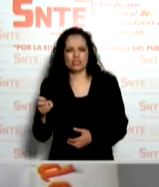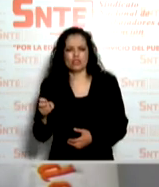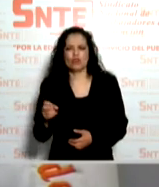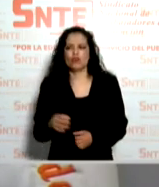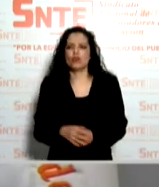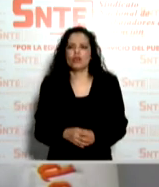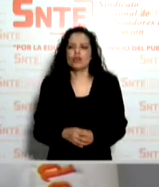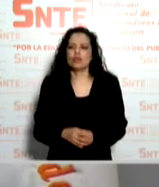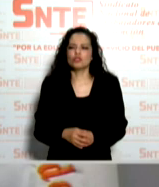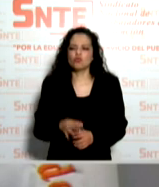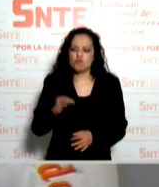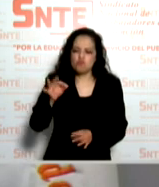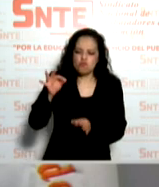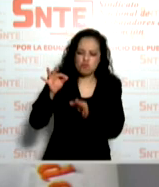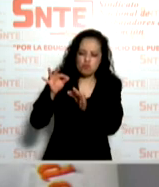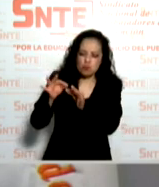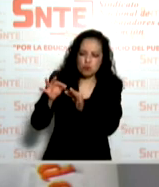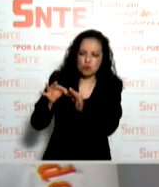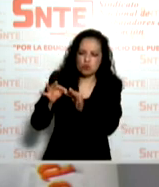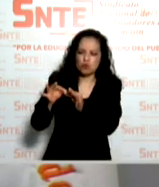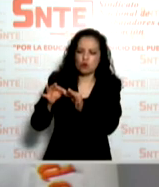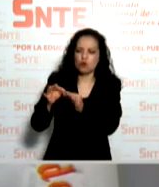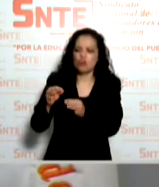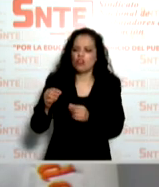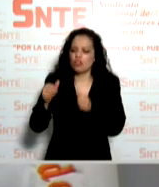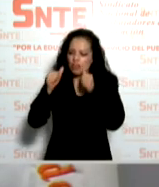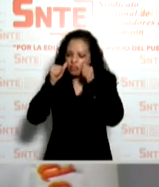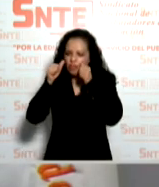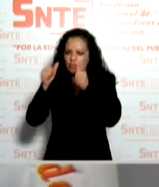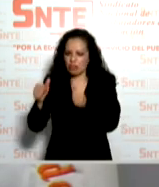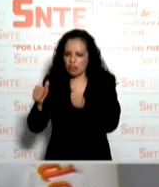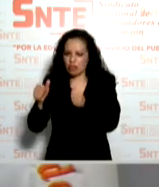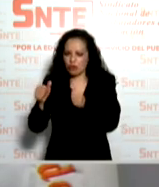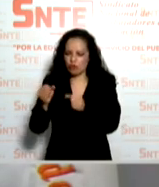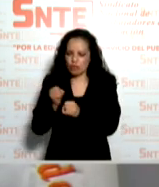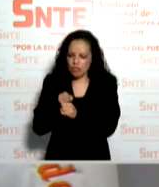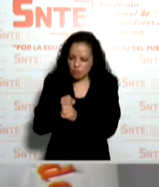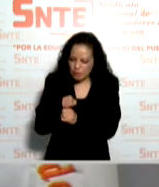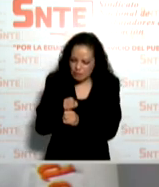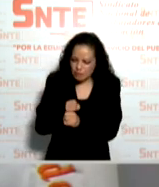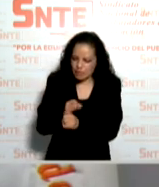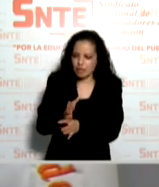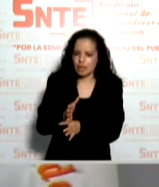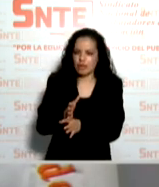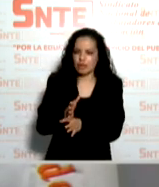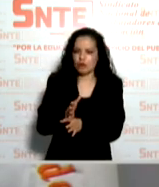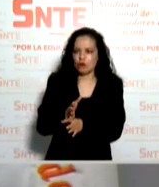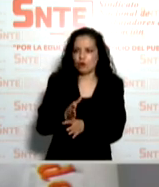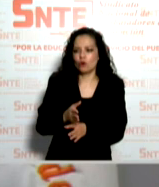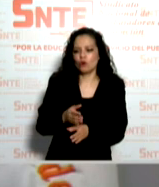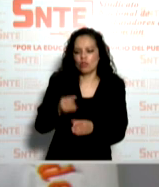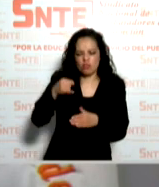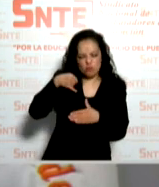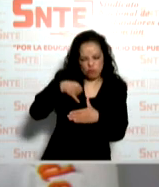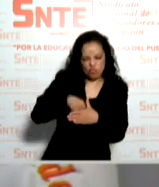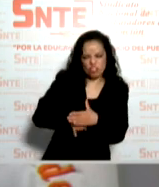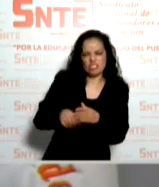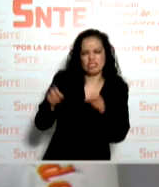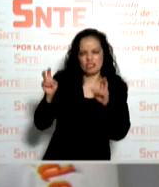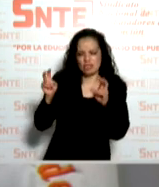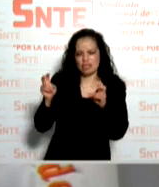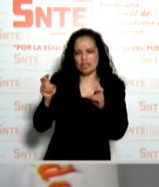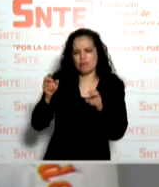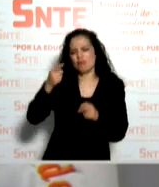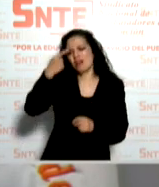de análisis, es motivo de que profundicemos en eso para tratar de ser cada vez mejores, para